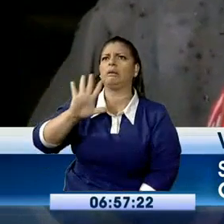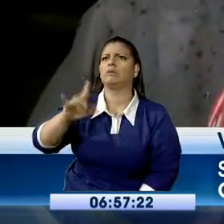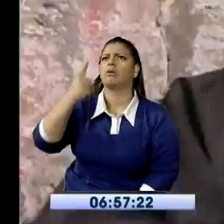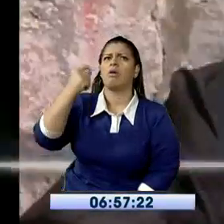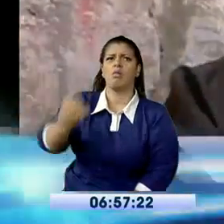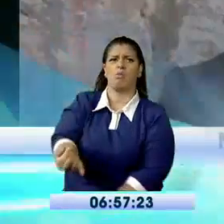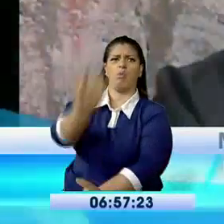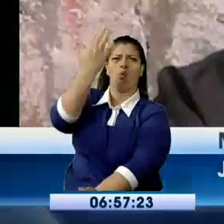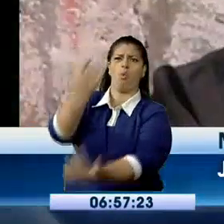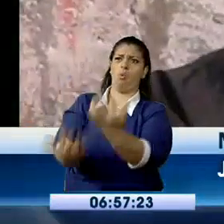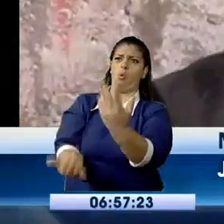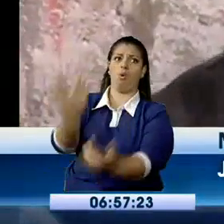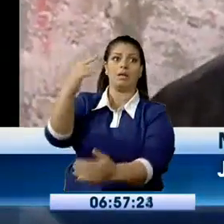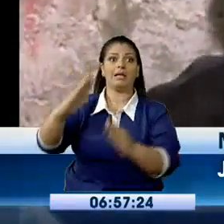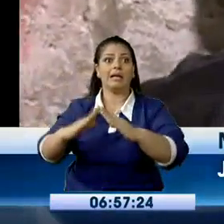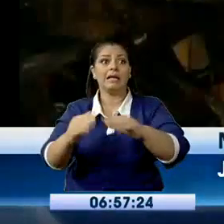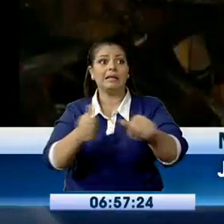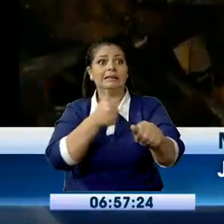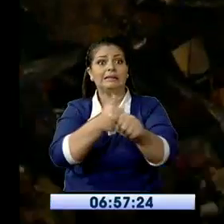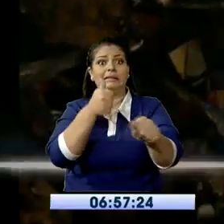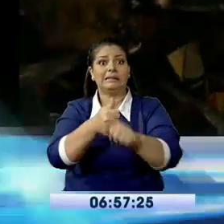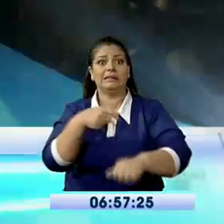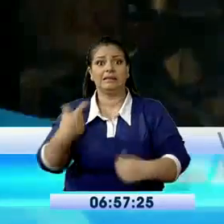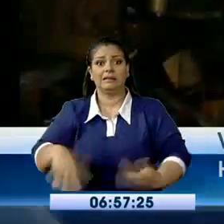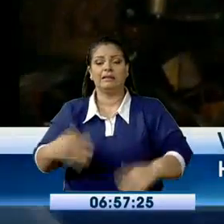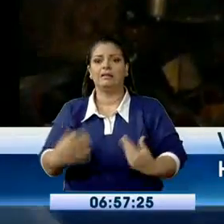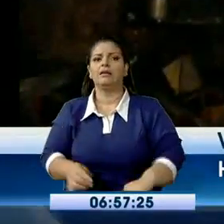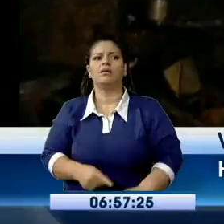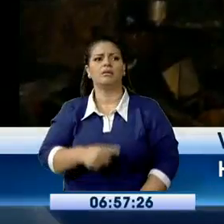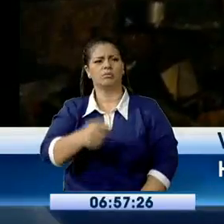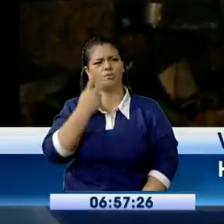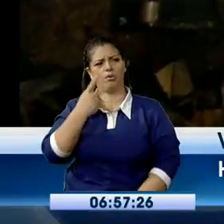vecina, claro. Con las mangueras de agua de aquí,